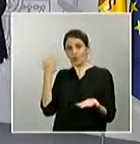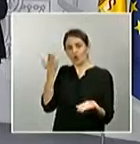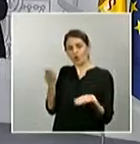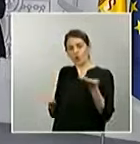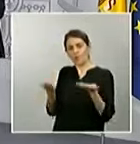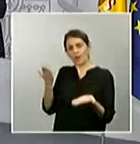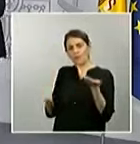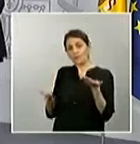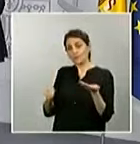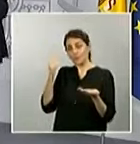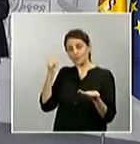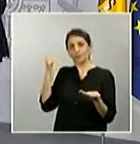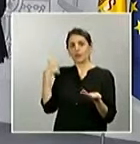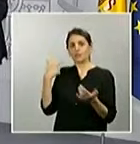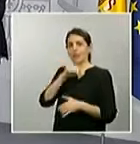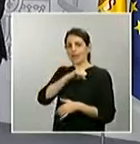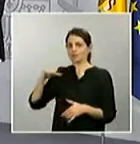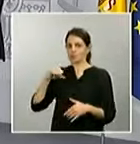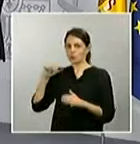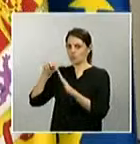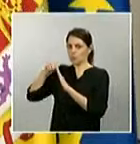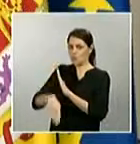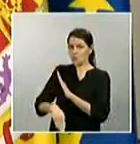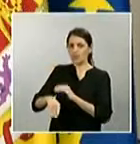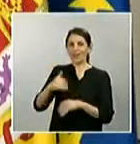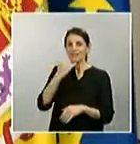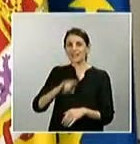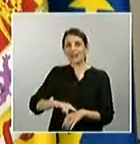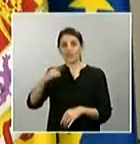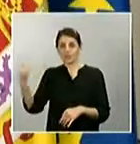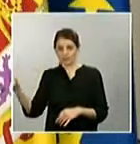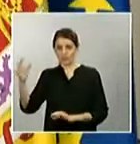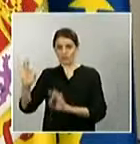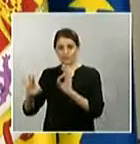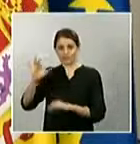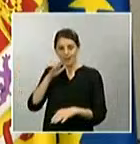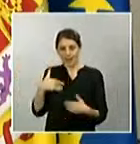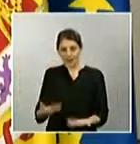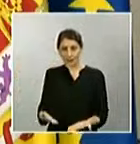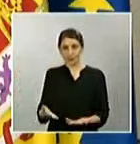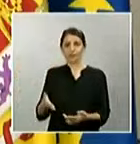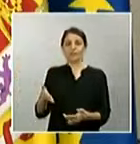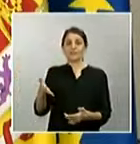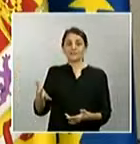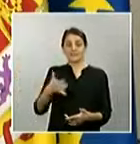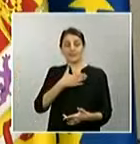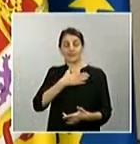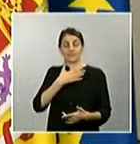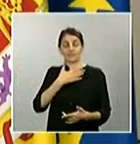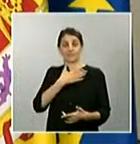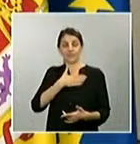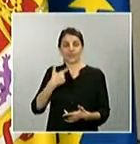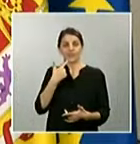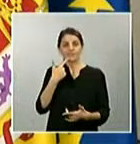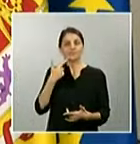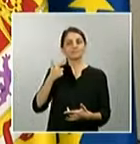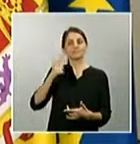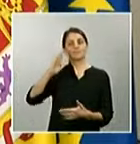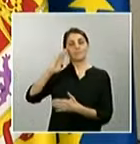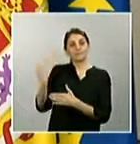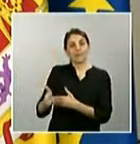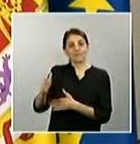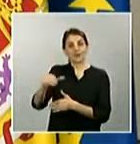hubo una caída de casi el doble de lo que se ha producido ahora y por tanto el peso de la destrucción de empleo de autónomos en aquella ocasión